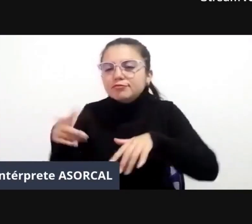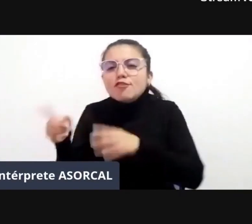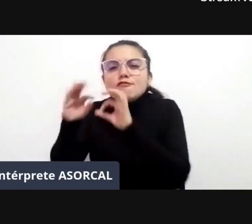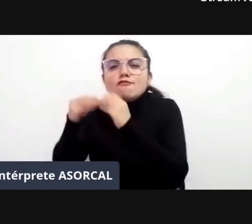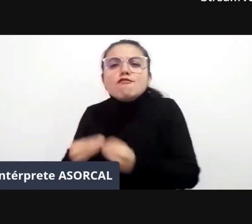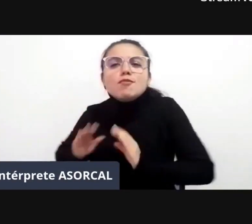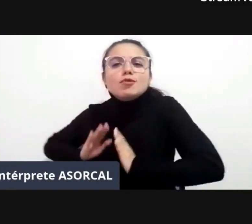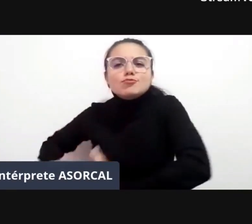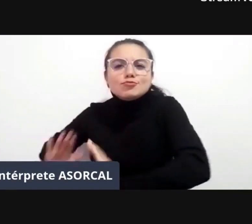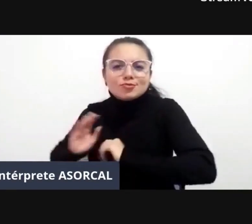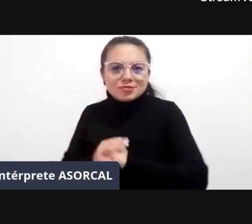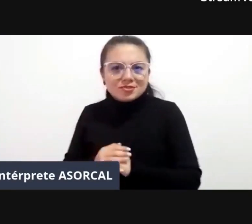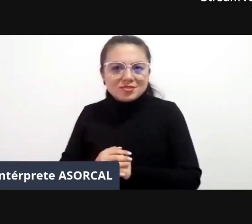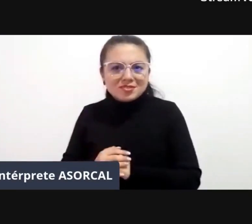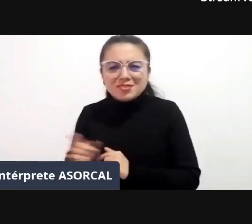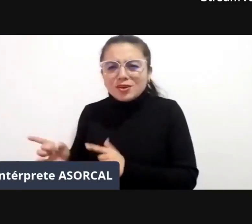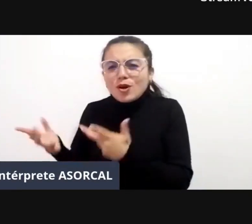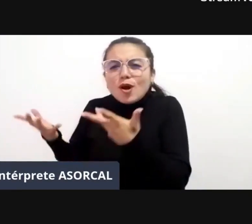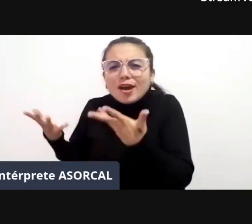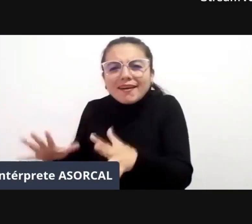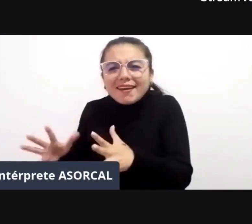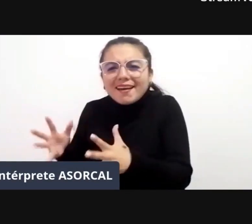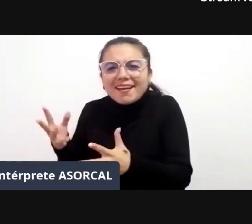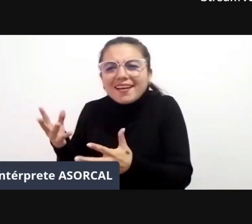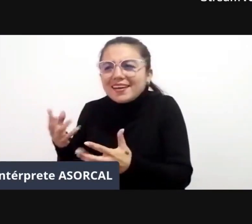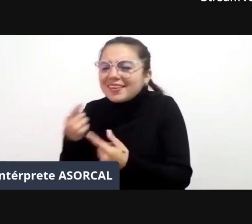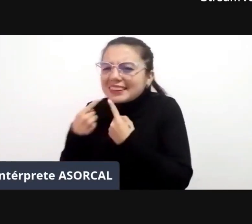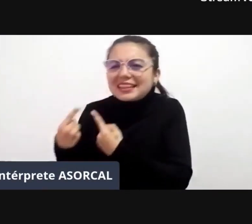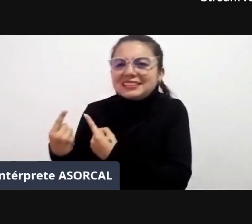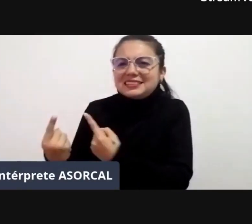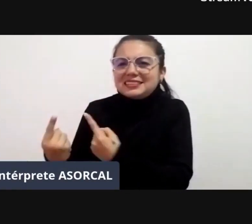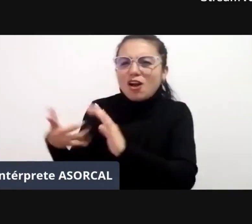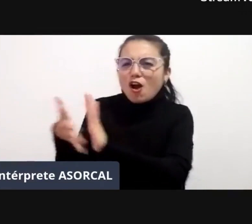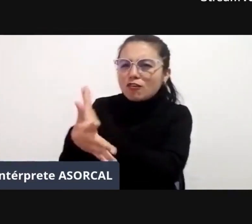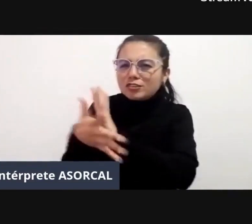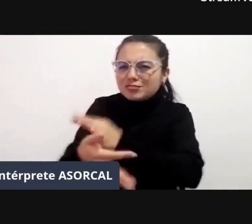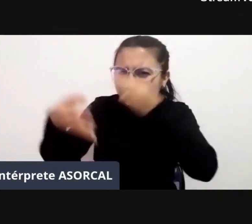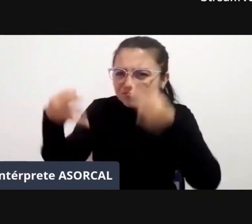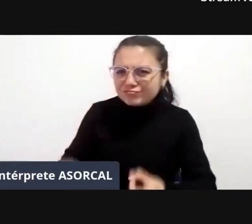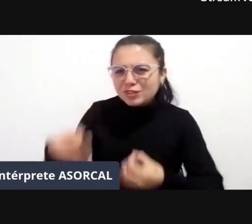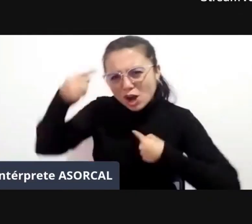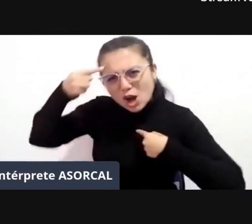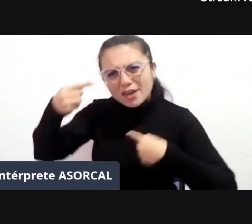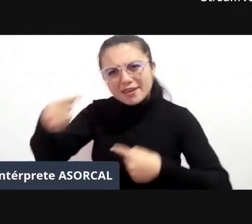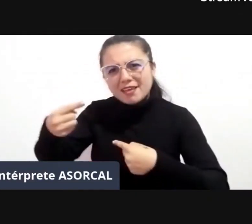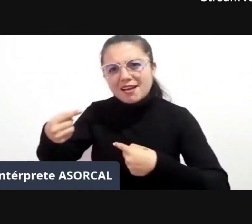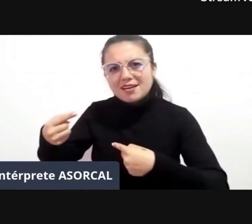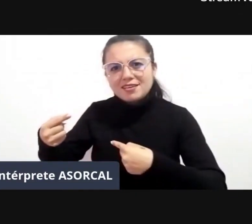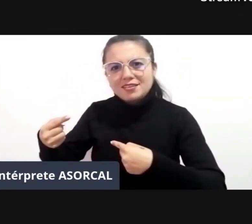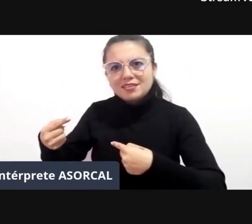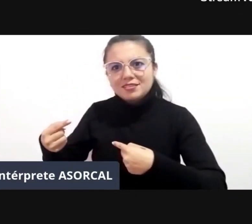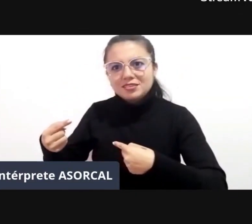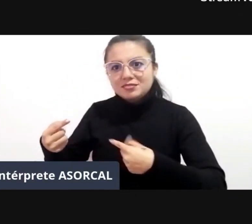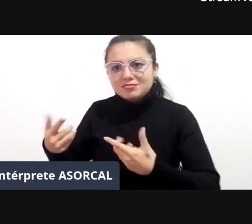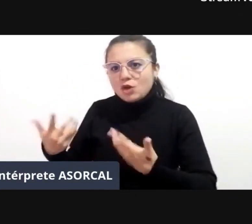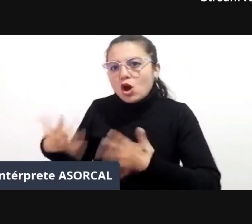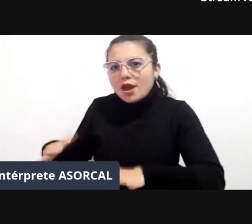estaban interesados en hacerlo, de ofrecer información fidedigna de las contradicciones evidentes ni